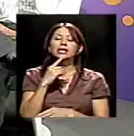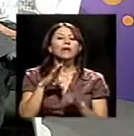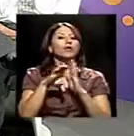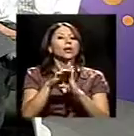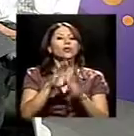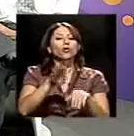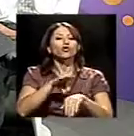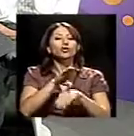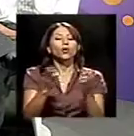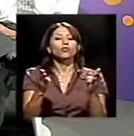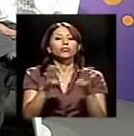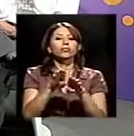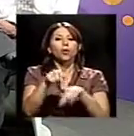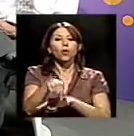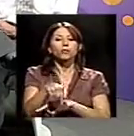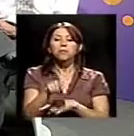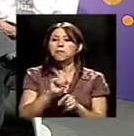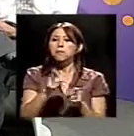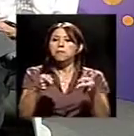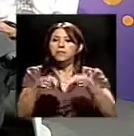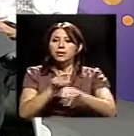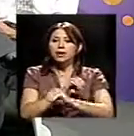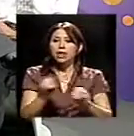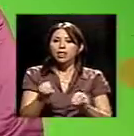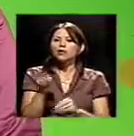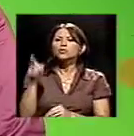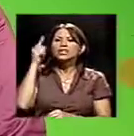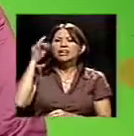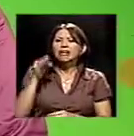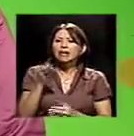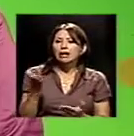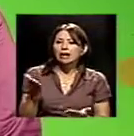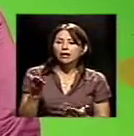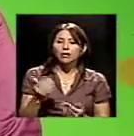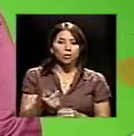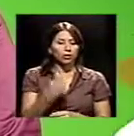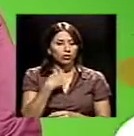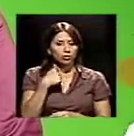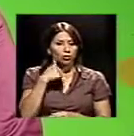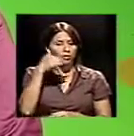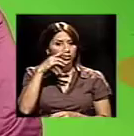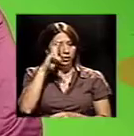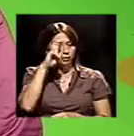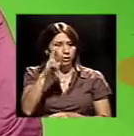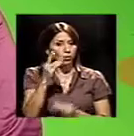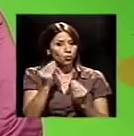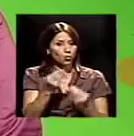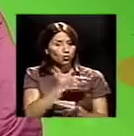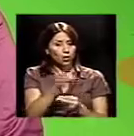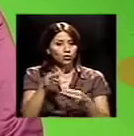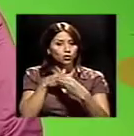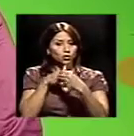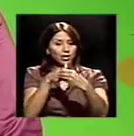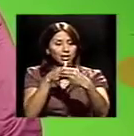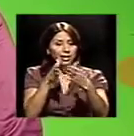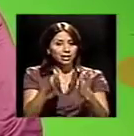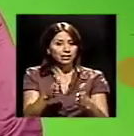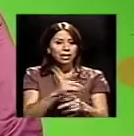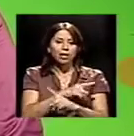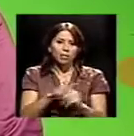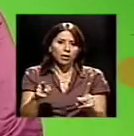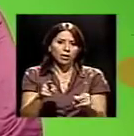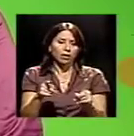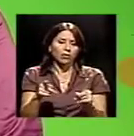Consejo no sucede nada. ¿Qué opina usted de eso? Bueno, yo respeto mucho a estos líderes, pero obviamente que sucede muchísimo